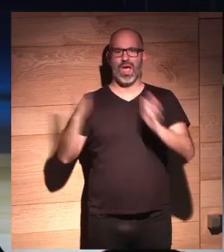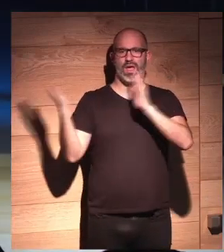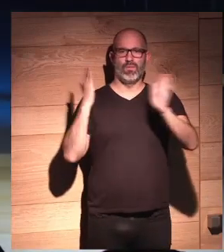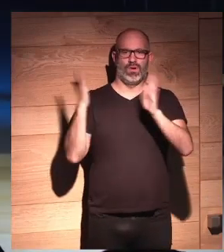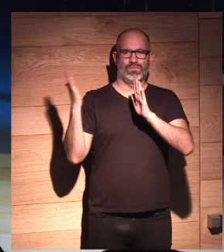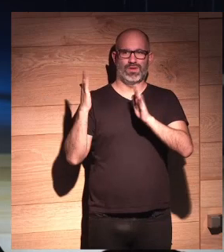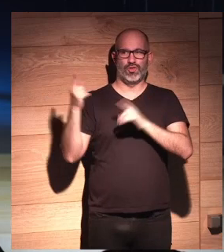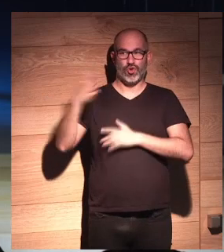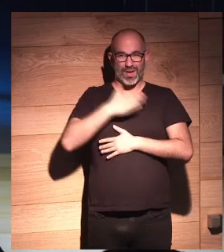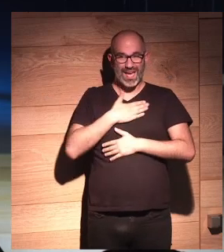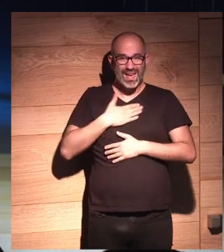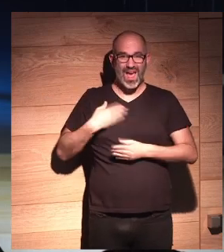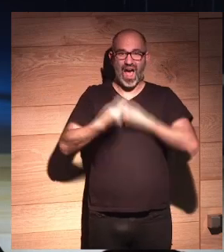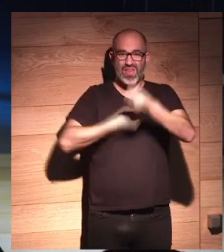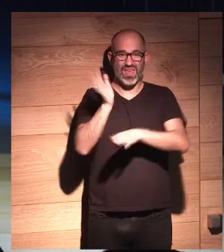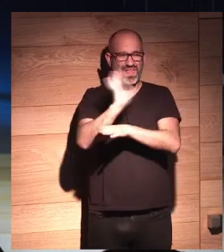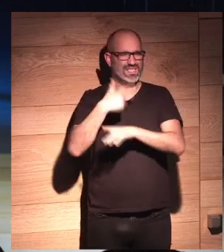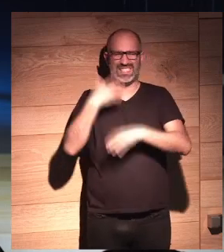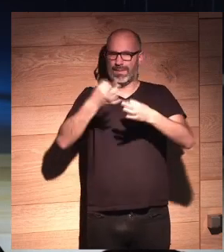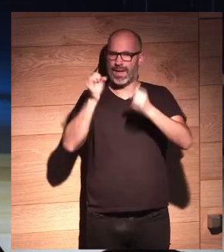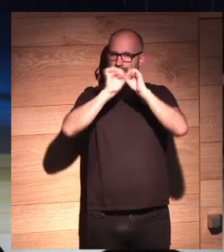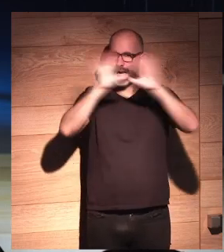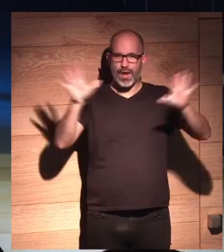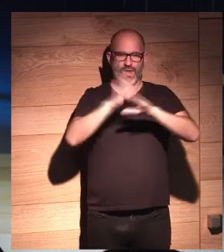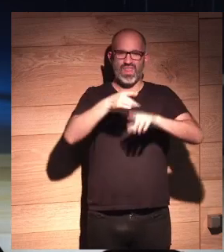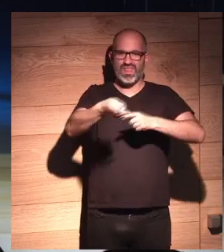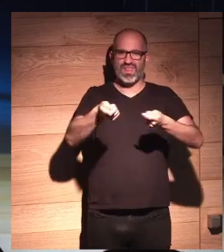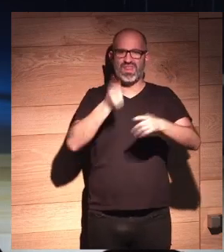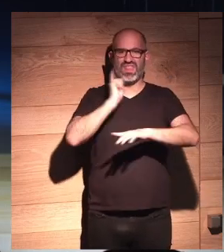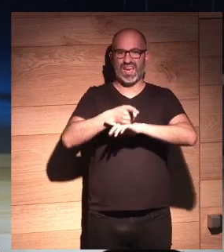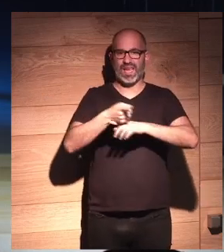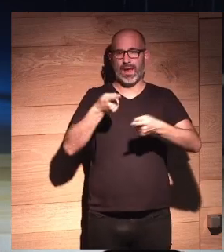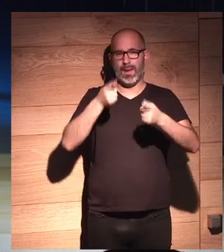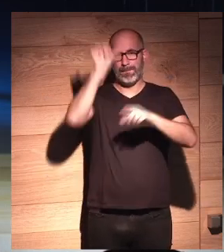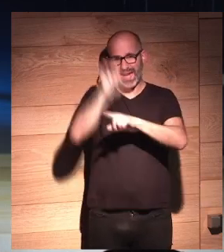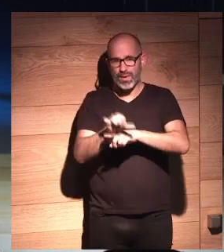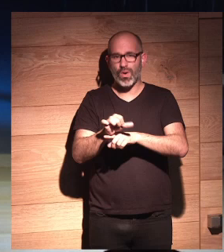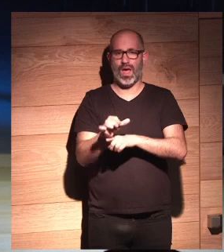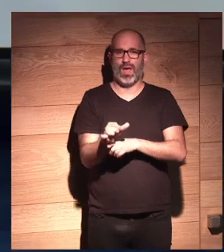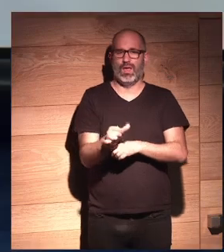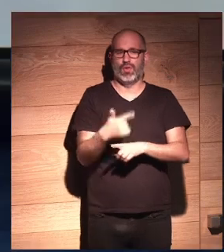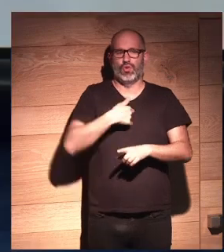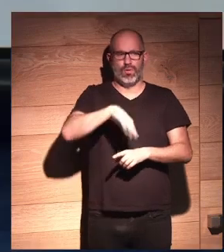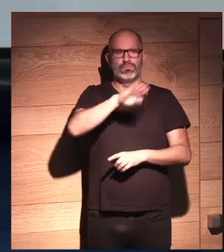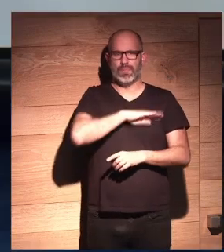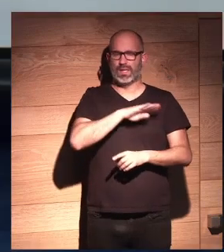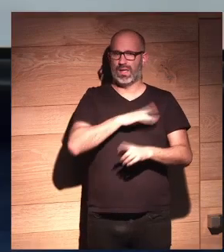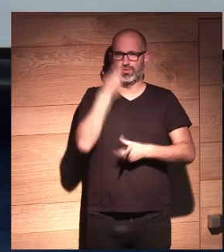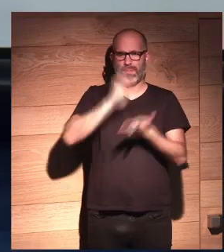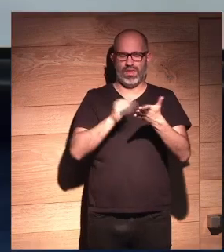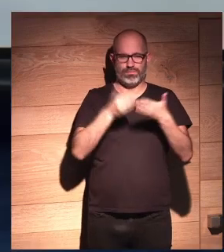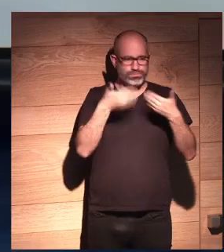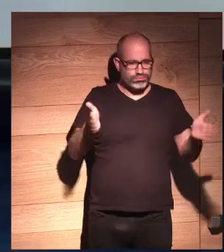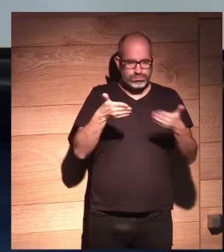momento en el que yo quería hacer cine, siempre lo tenía claro, quería dirigir una película. Estaba bastante perdido en